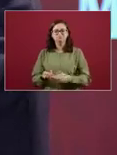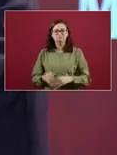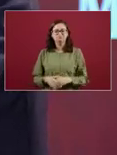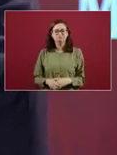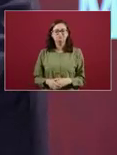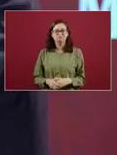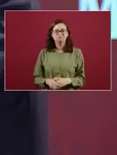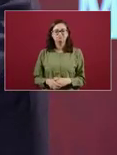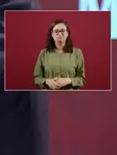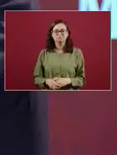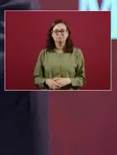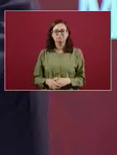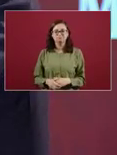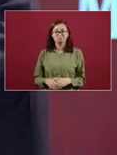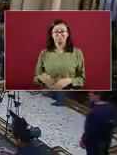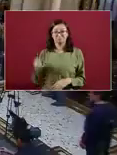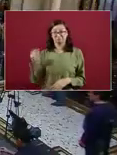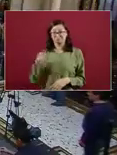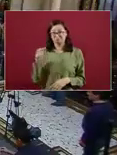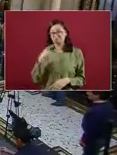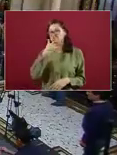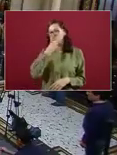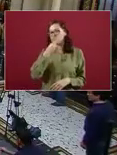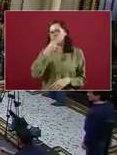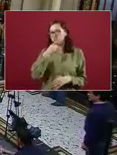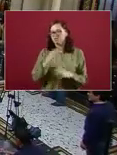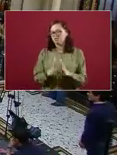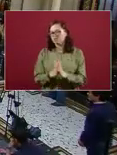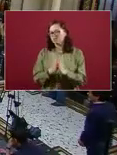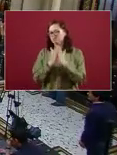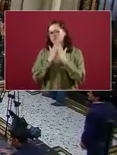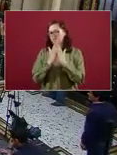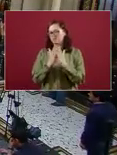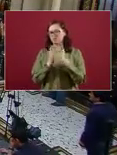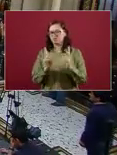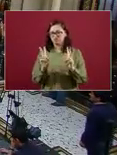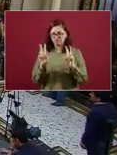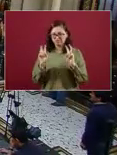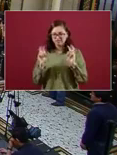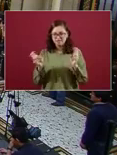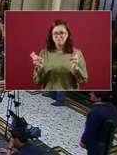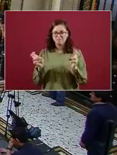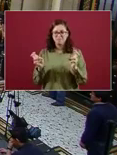su libro clásico, La